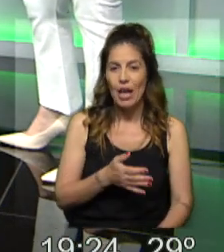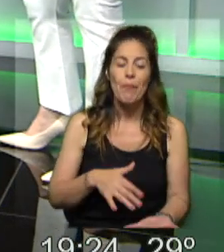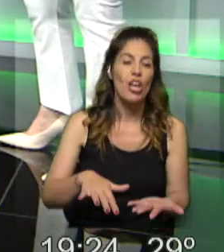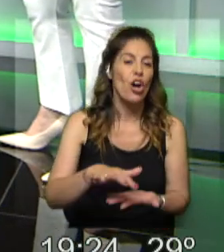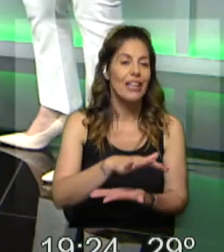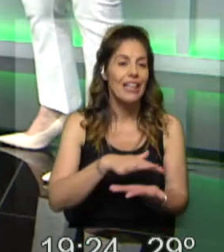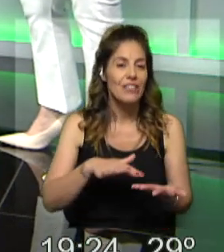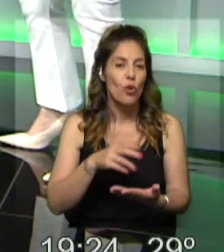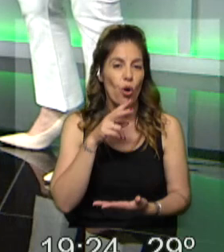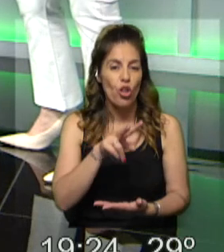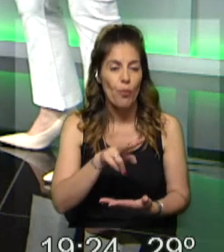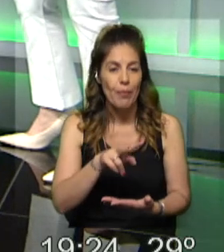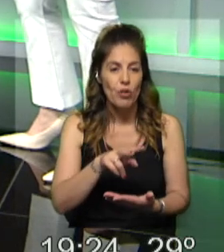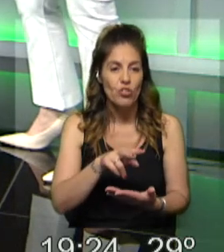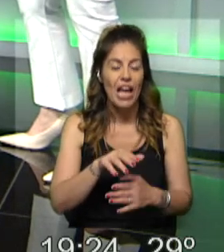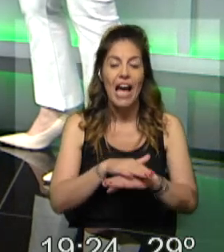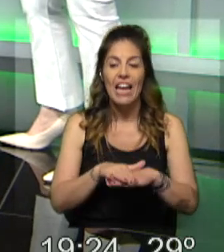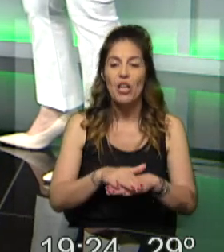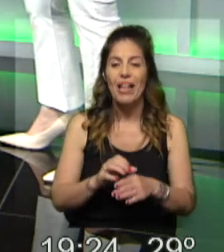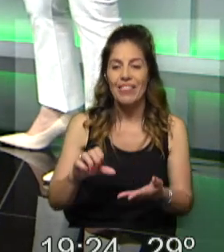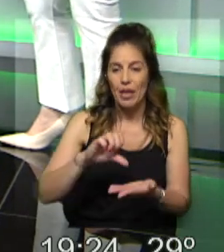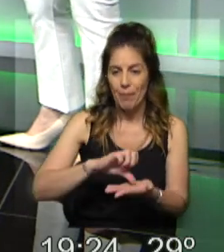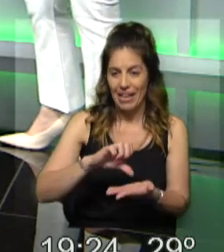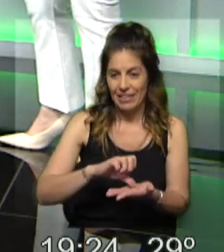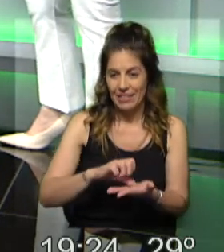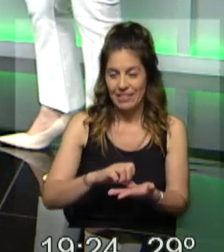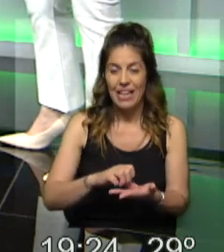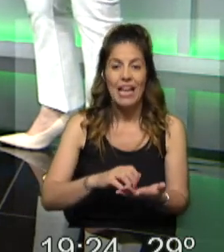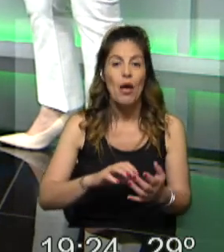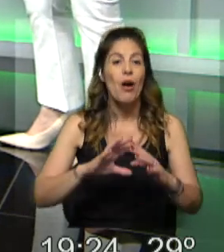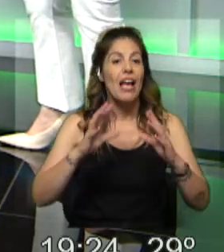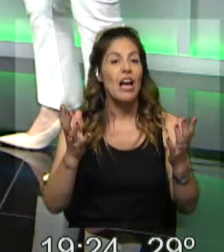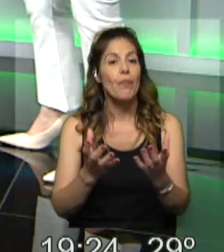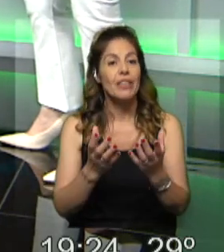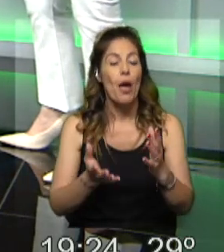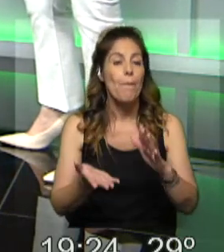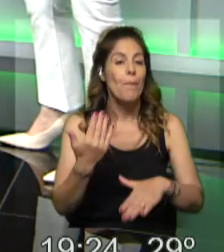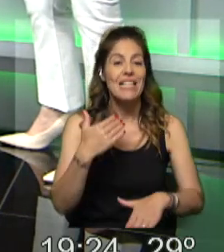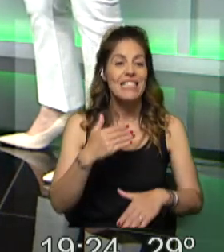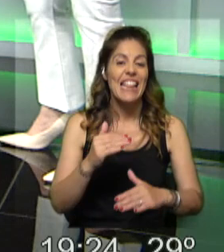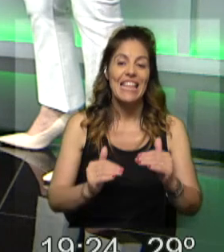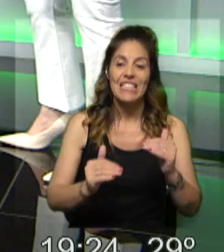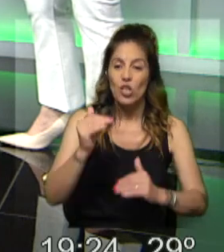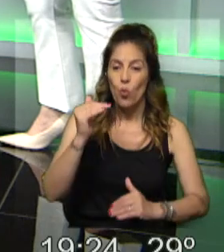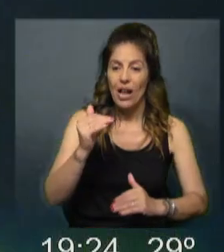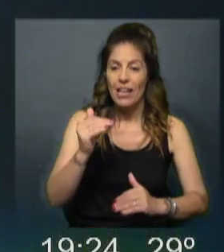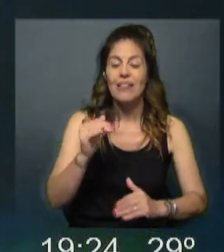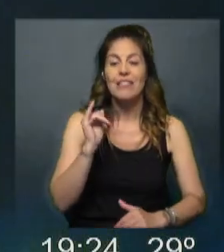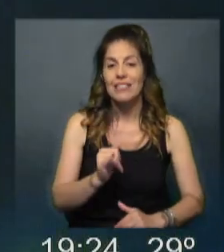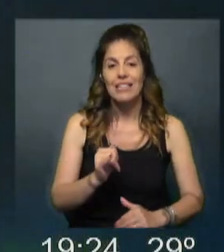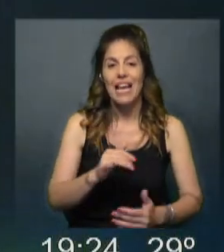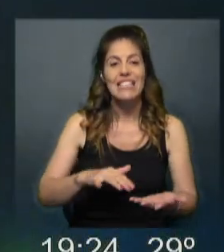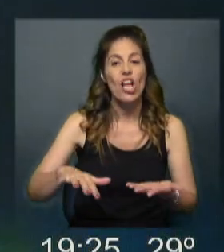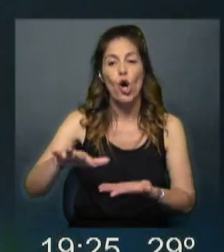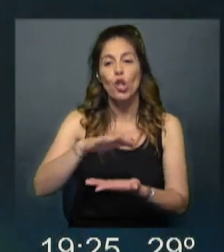cuando lo miramos a nivel de país podemos segir diciendo entonces que es el continente más desigual exacto cuando lo miramos si lo comparamos es el continente más